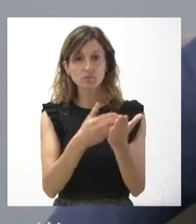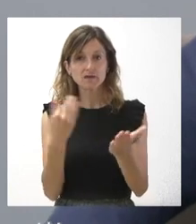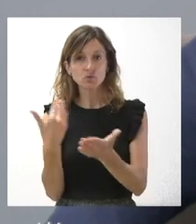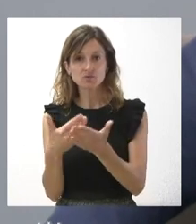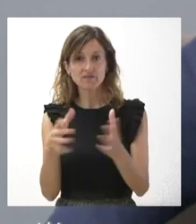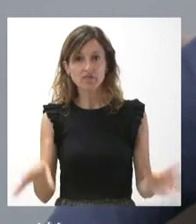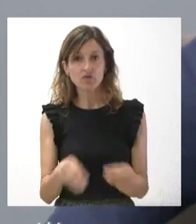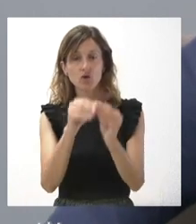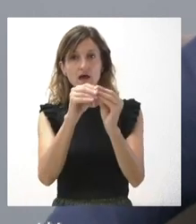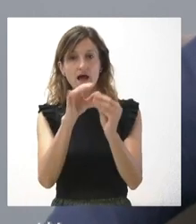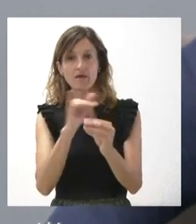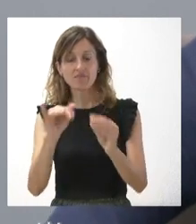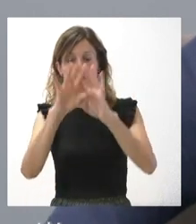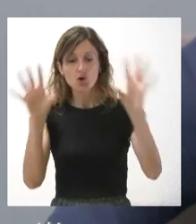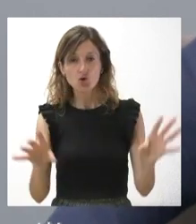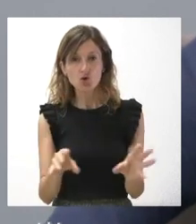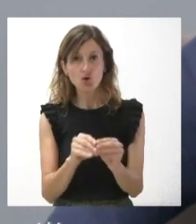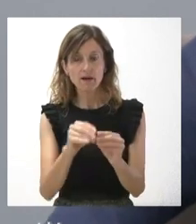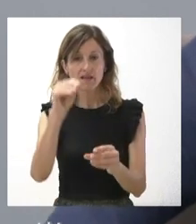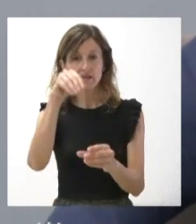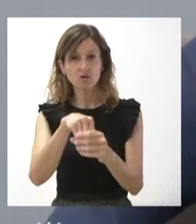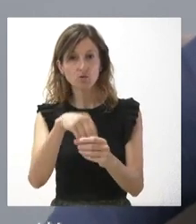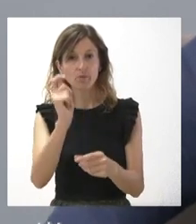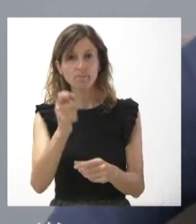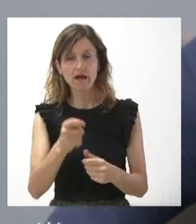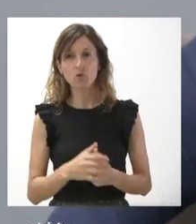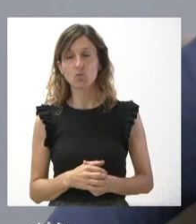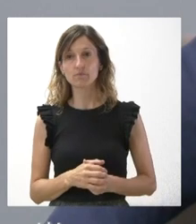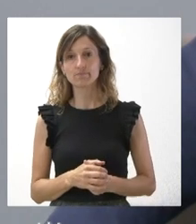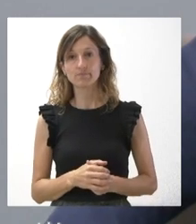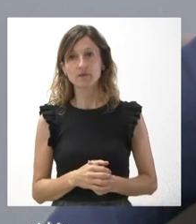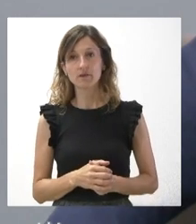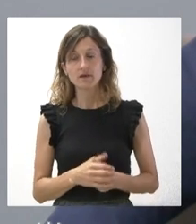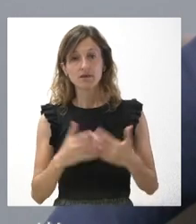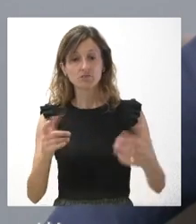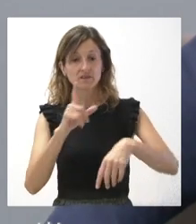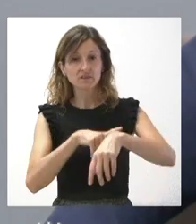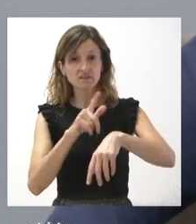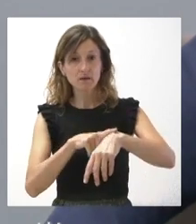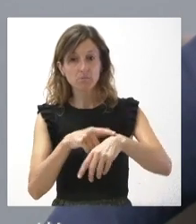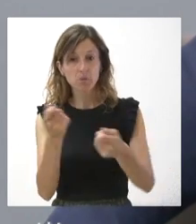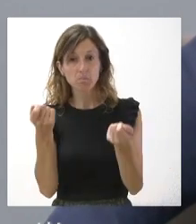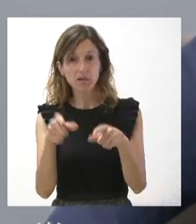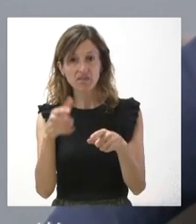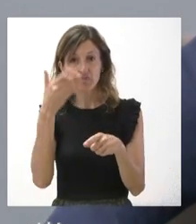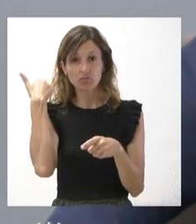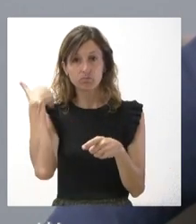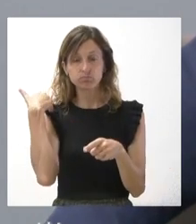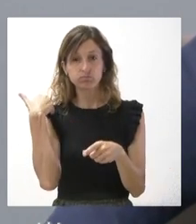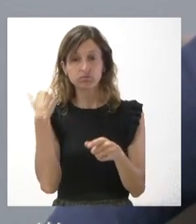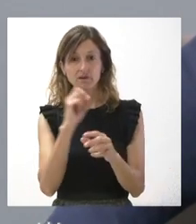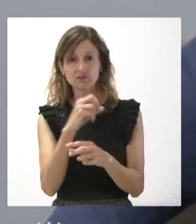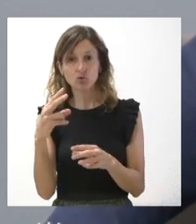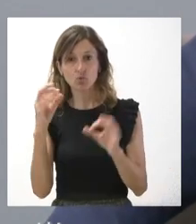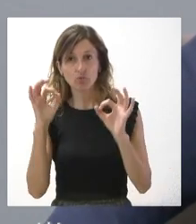por tanto, la resolución será global de todo, incluido el pago, con lo cual prácticamente el tiempo va a ser de la misma resolución que